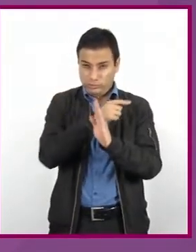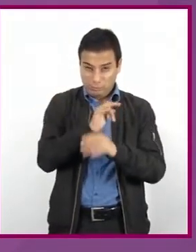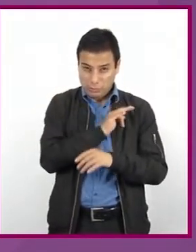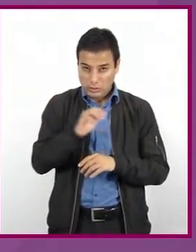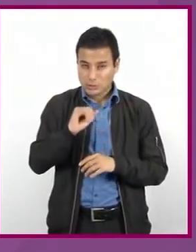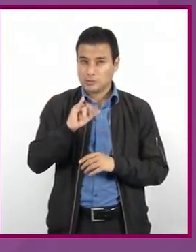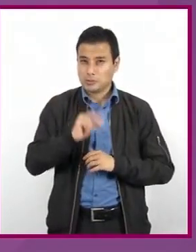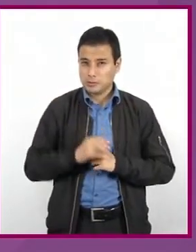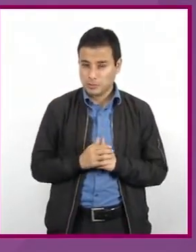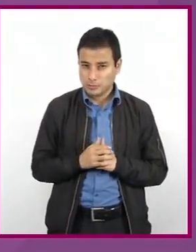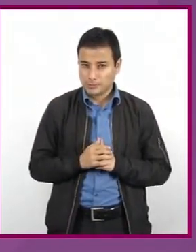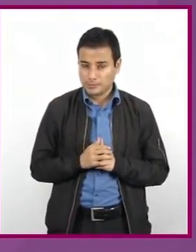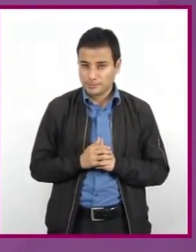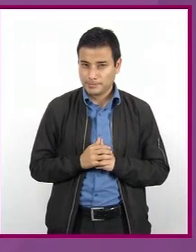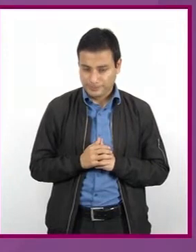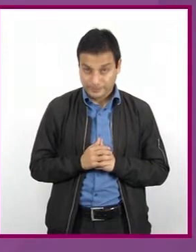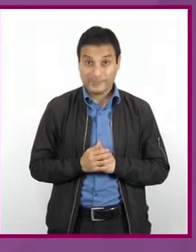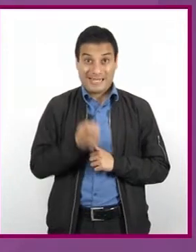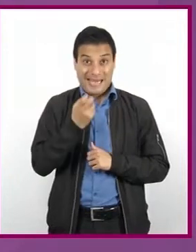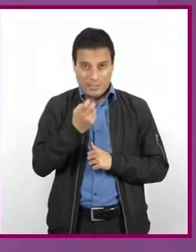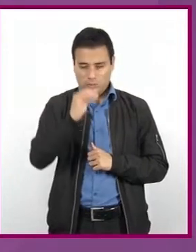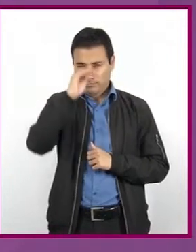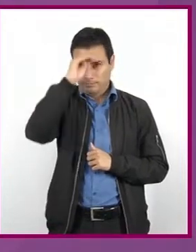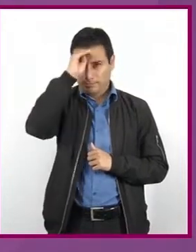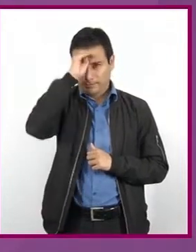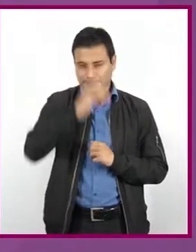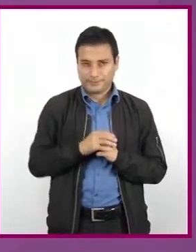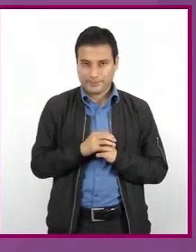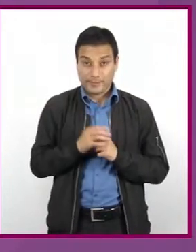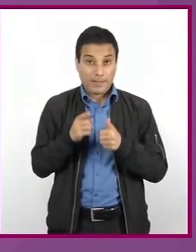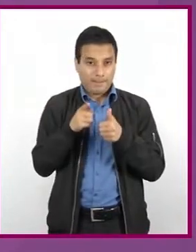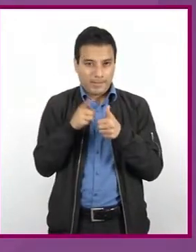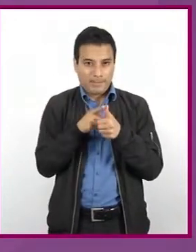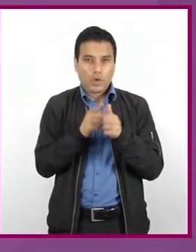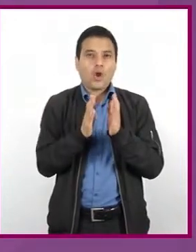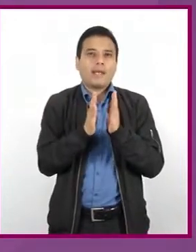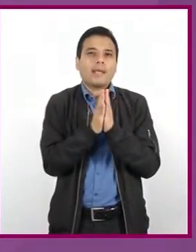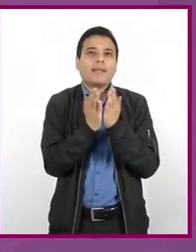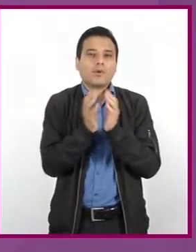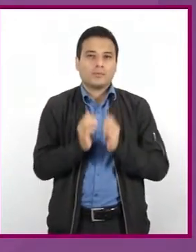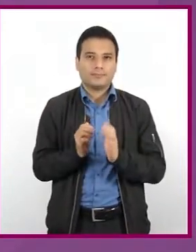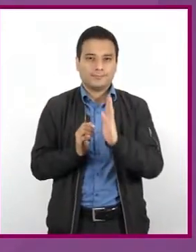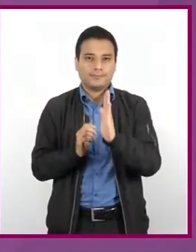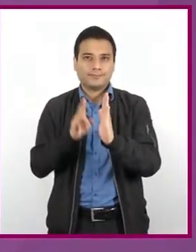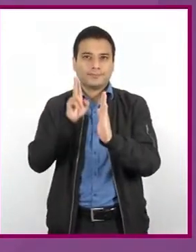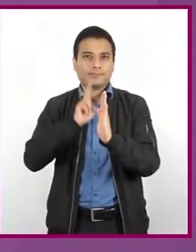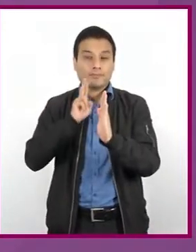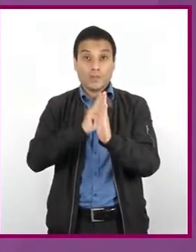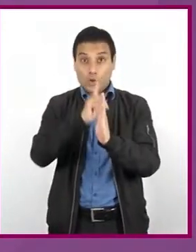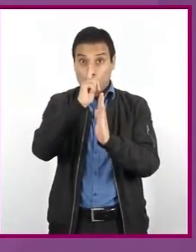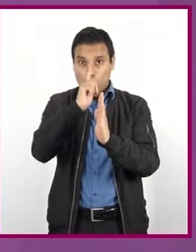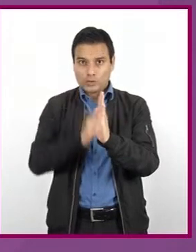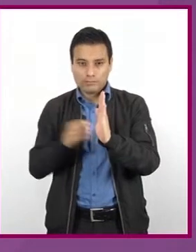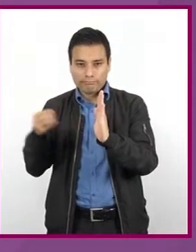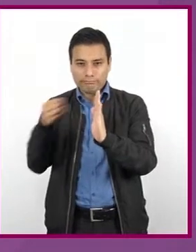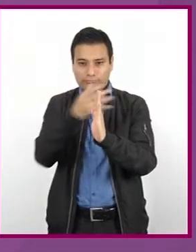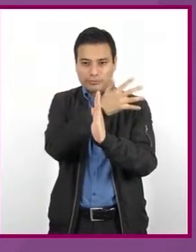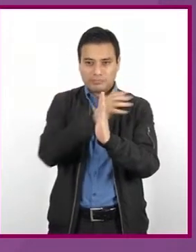atravesarlo? Partiendo de estas preguntas, primero utilizó un libro y observó que la fluorescencia